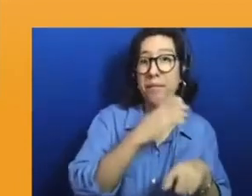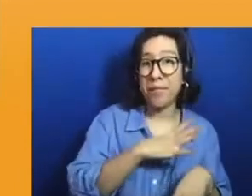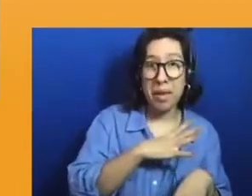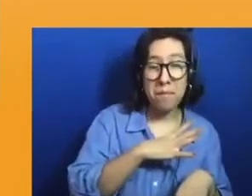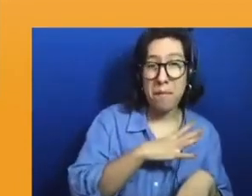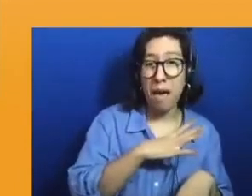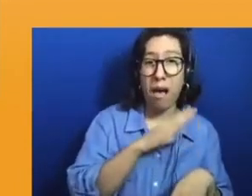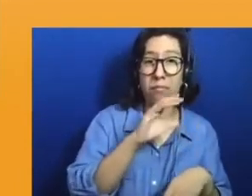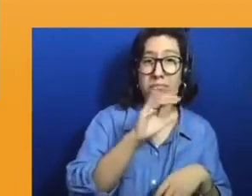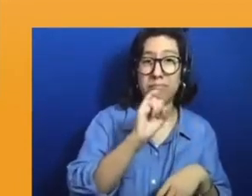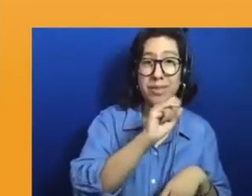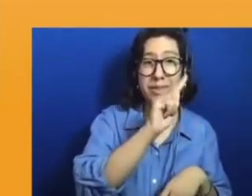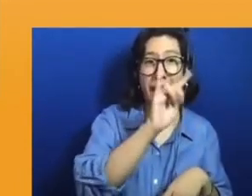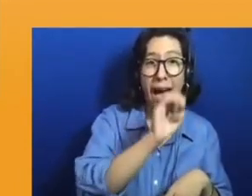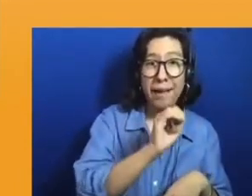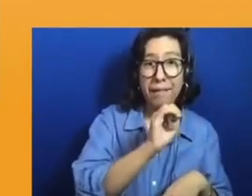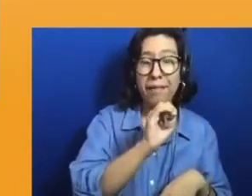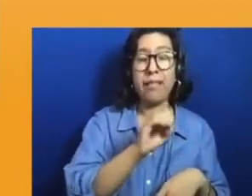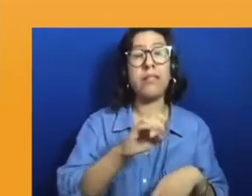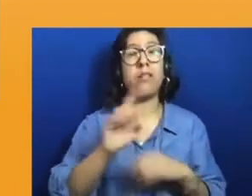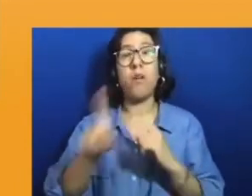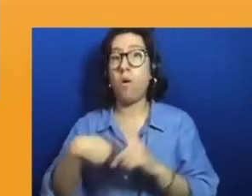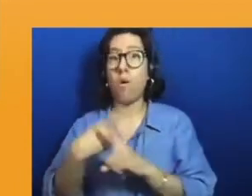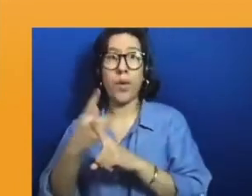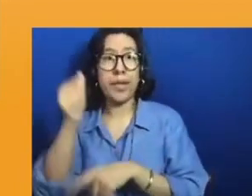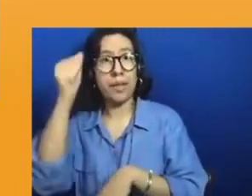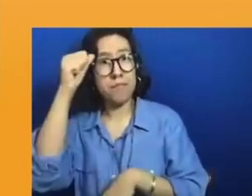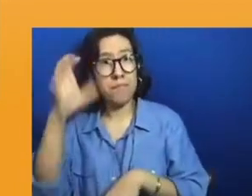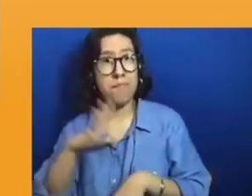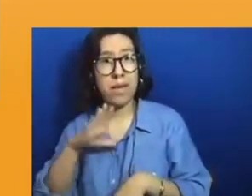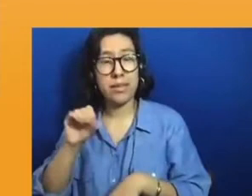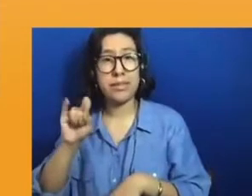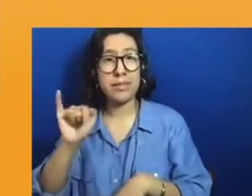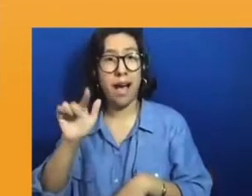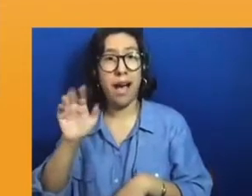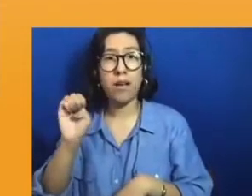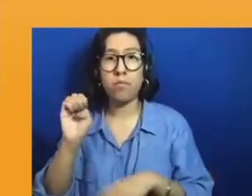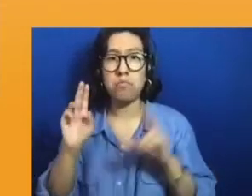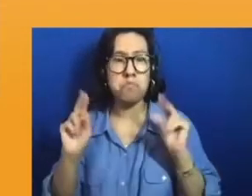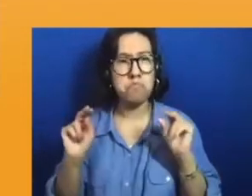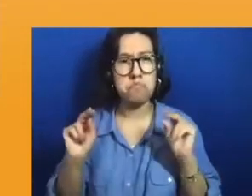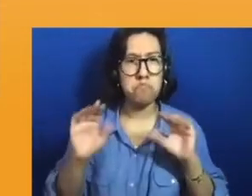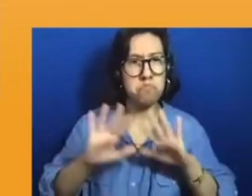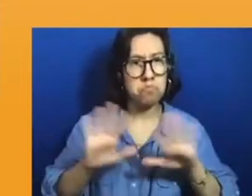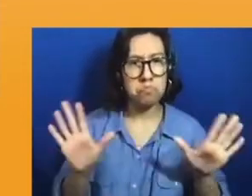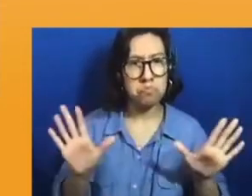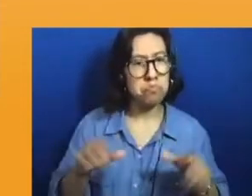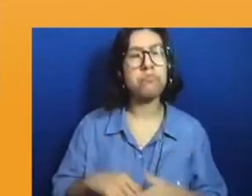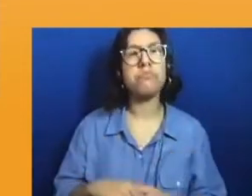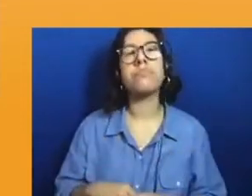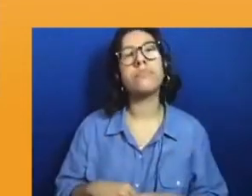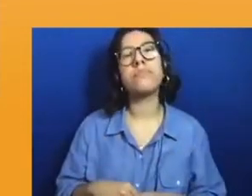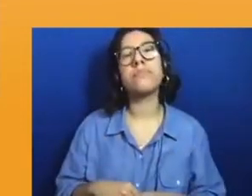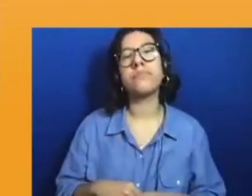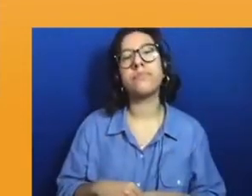No tiene que ser realmente de estilo masculino o femenino, pero simplemente hay.